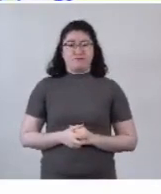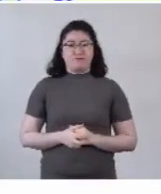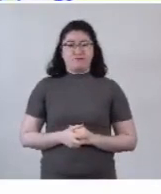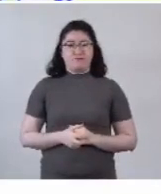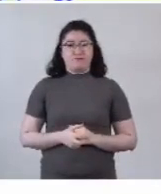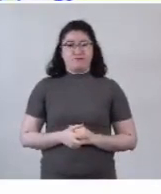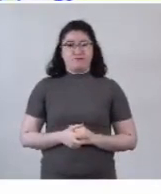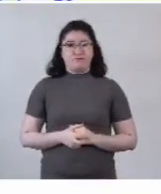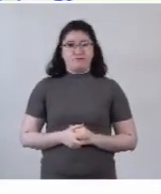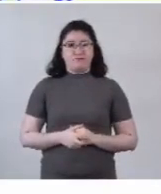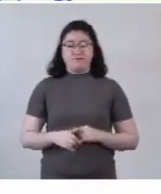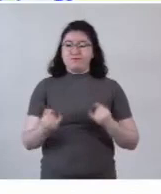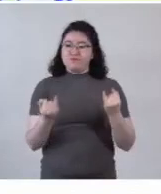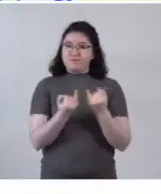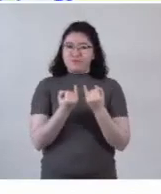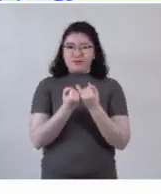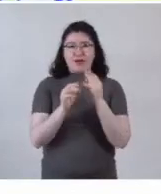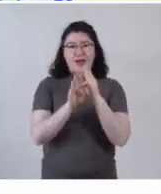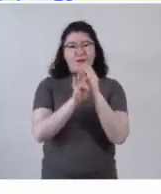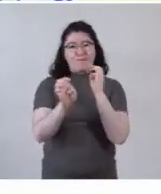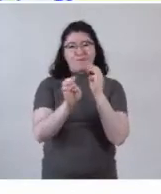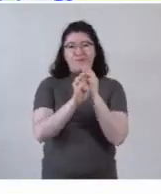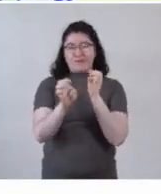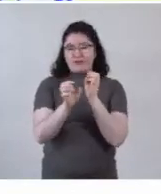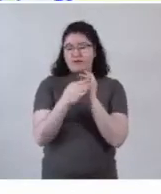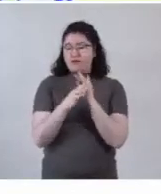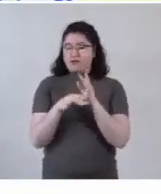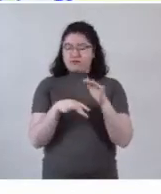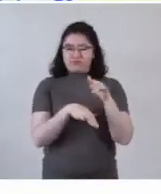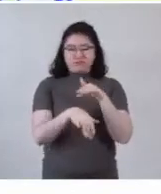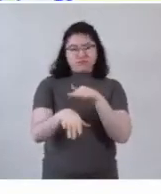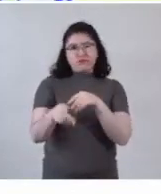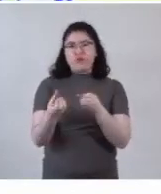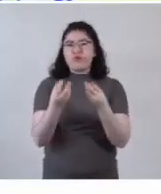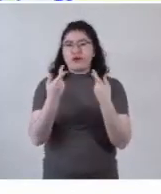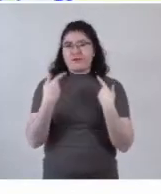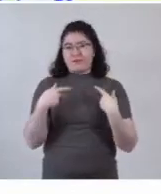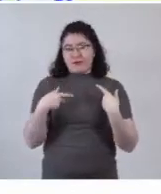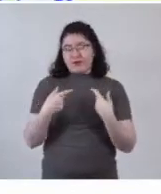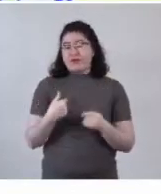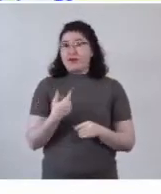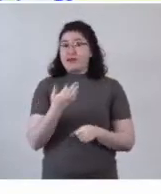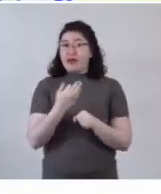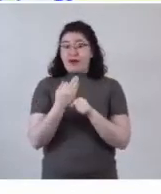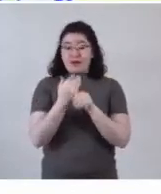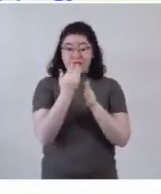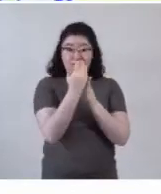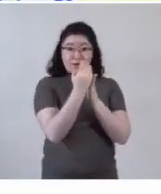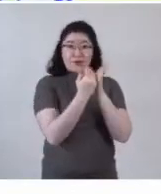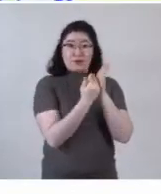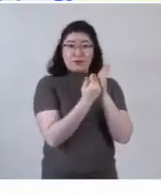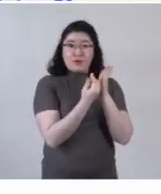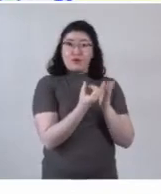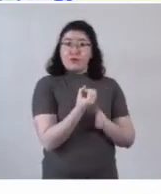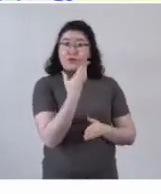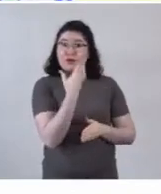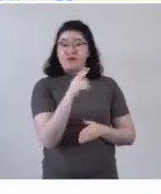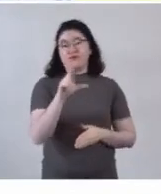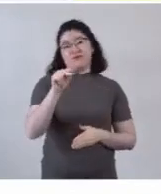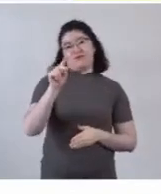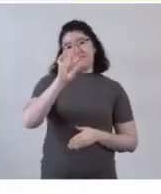La afluencia en el Metrobús, que llega a una disminución del 80%.